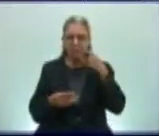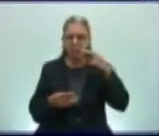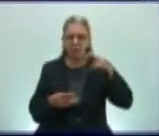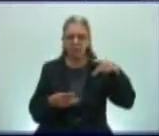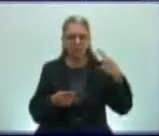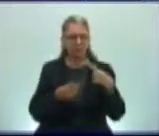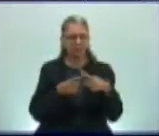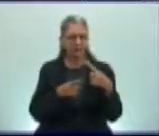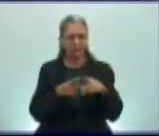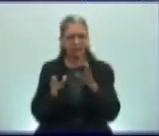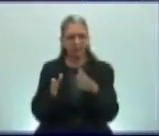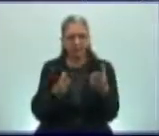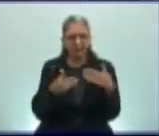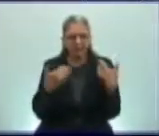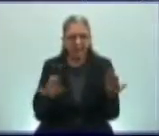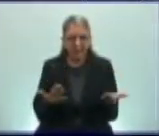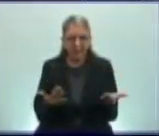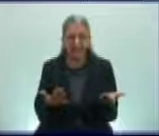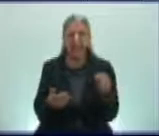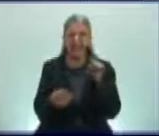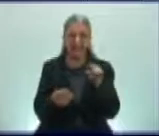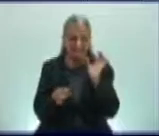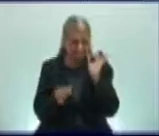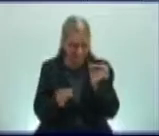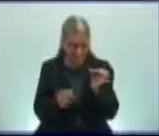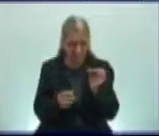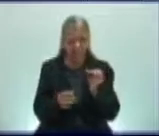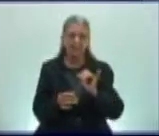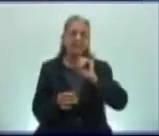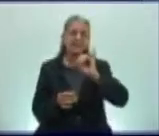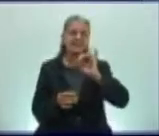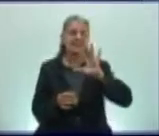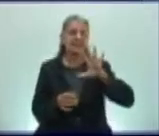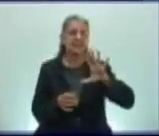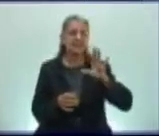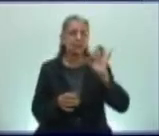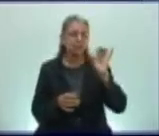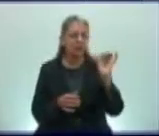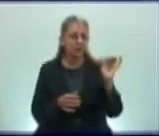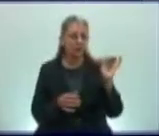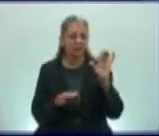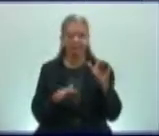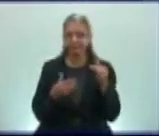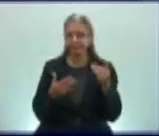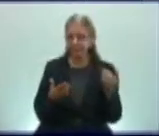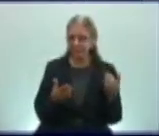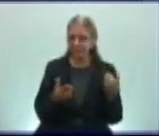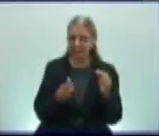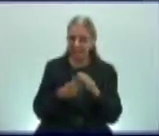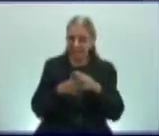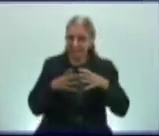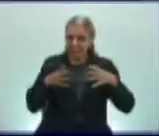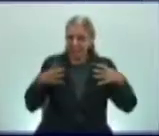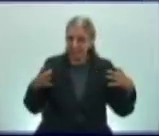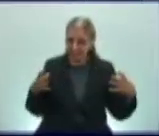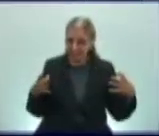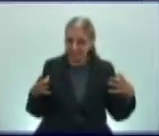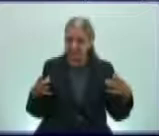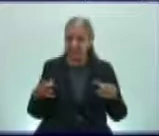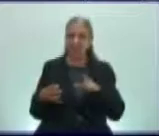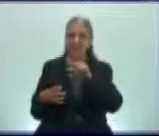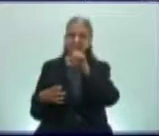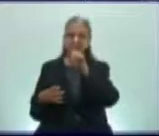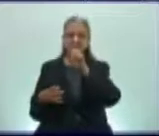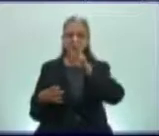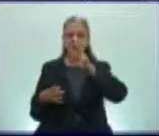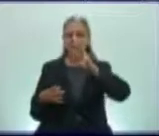ángulo fuera 65 grados. Ustedes conocen que el máximo valor del ángulo era